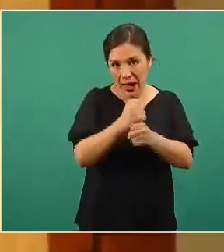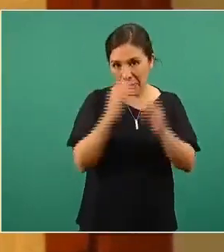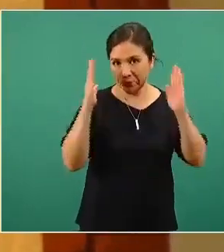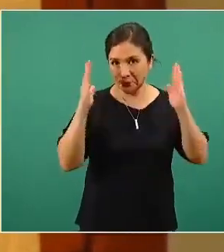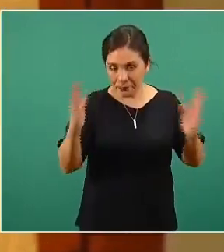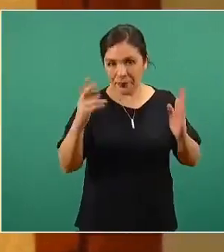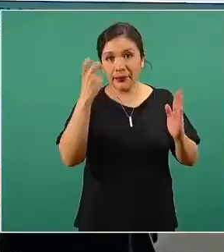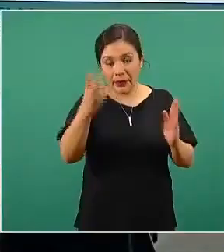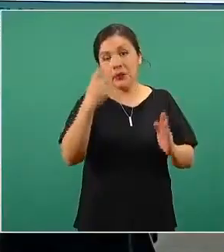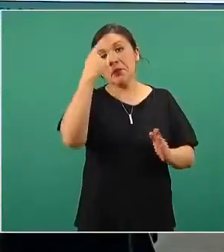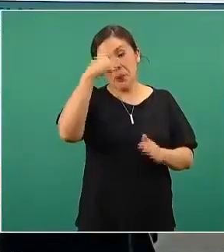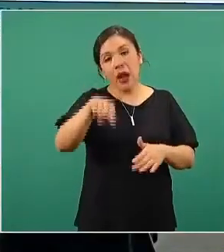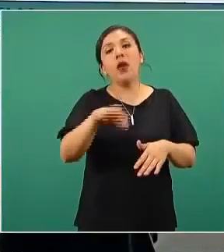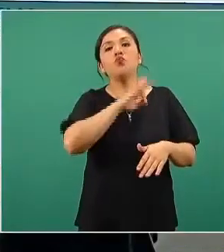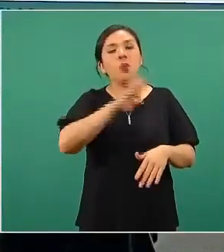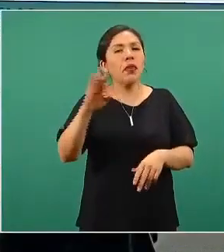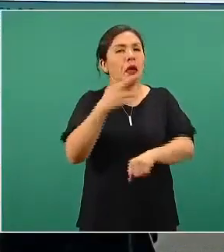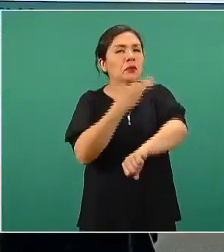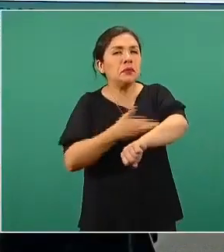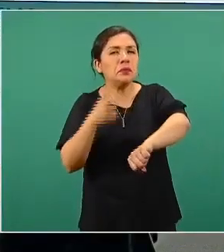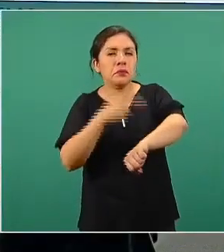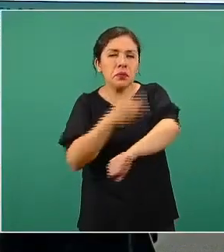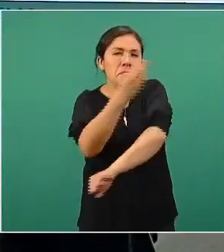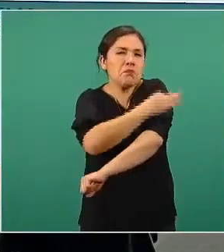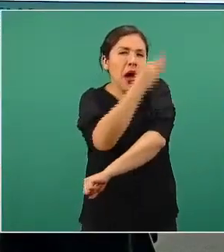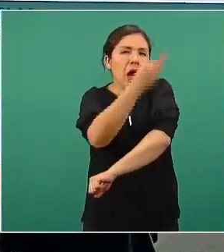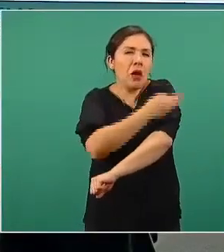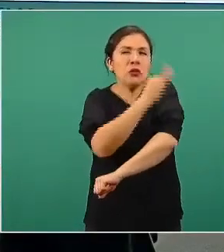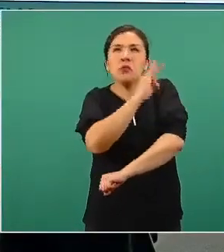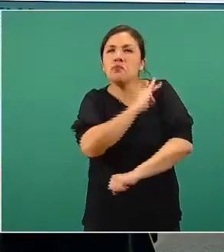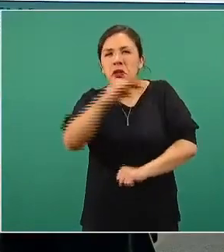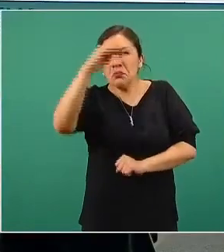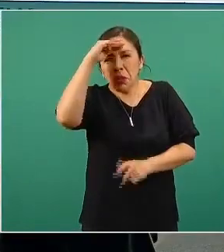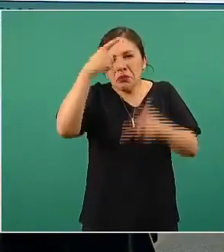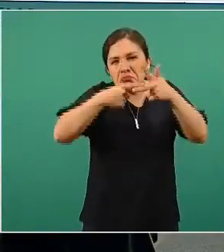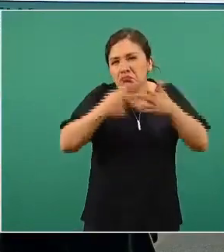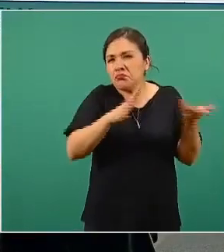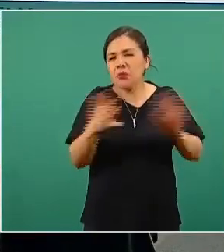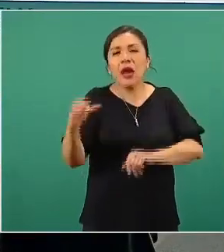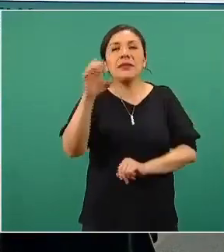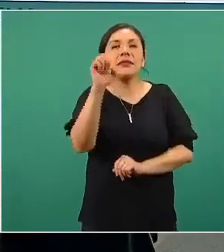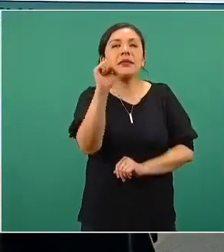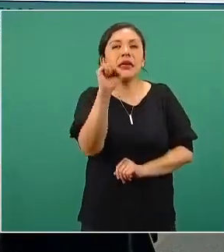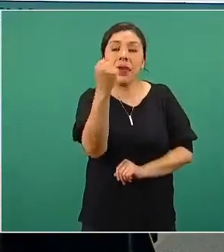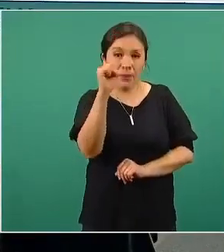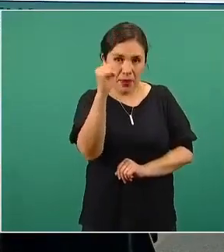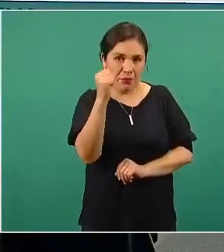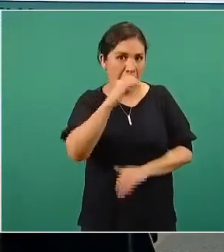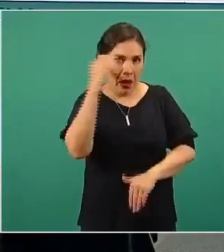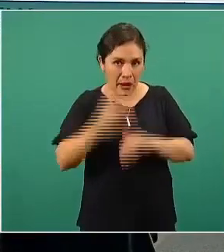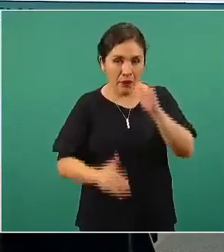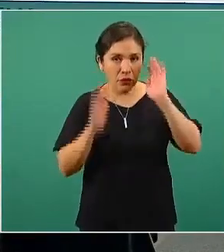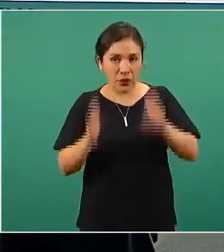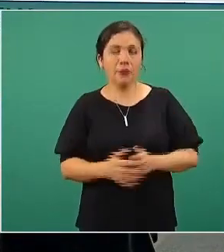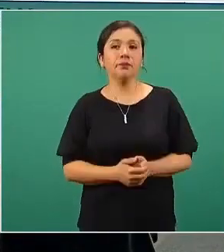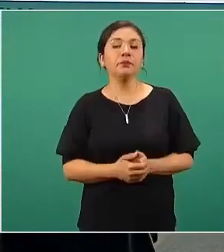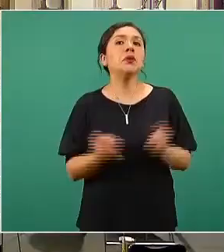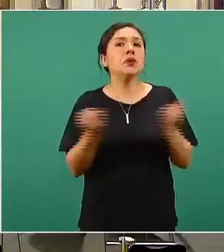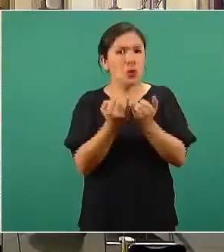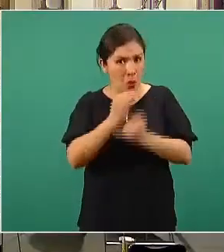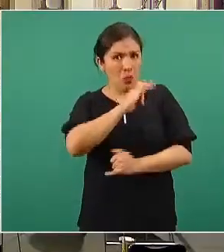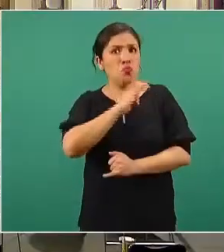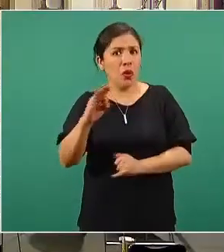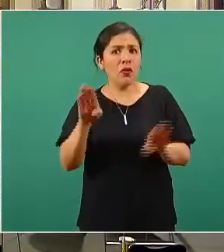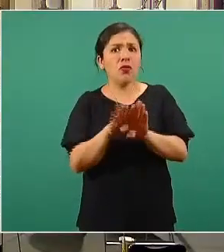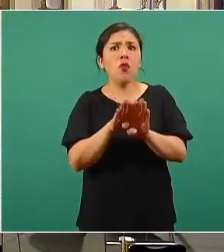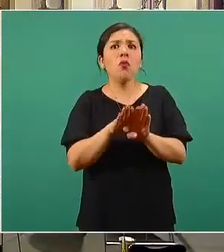18 y más, para que lo estemos terminando cuando mucho en el mes de septiembre. Podríamos entrar incluso